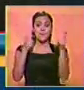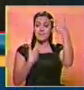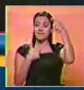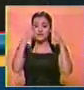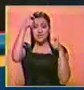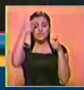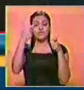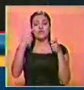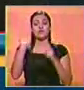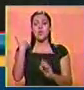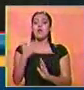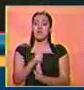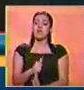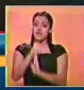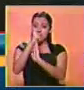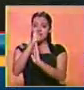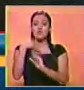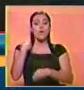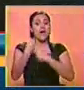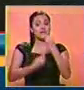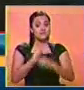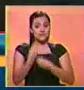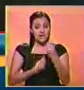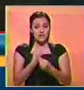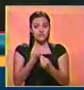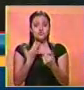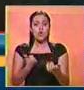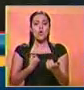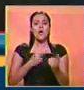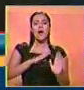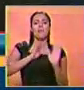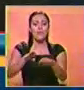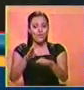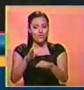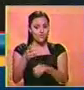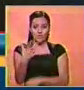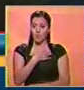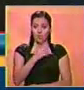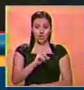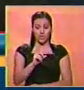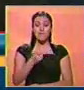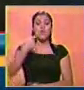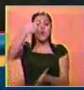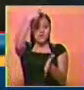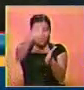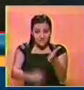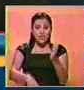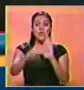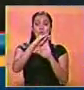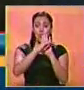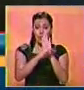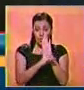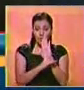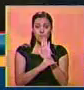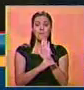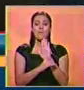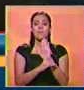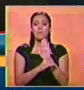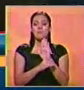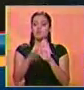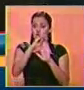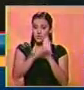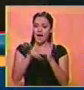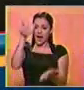de un partido actuar electoralmente. Lo que sí le prohíbe el marco legal y sí le prohíbe las